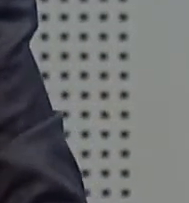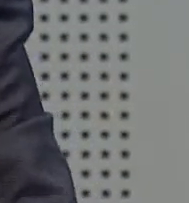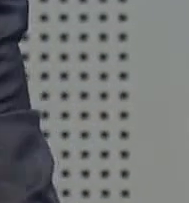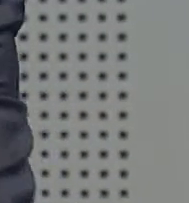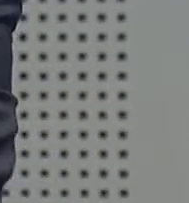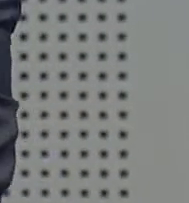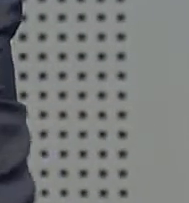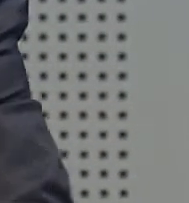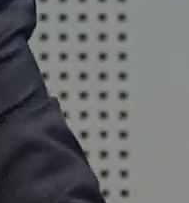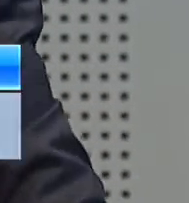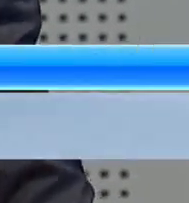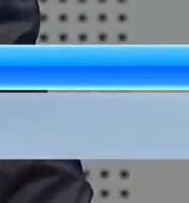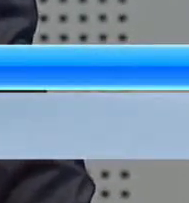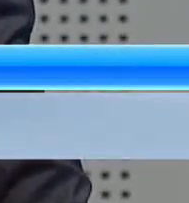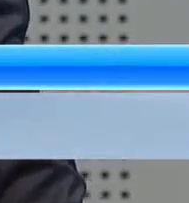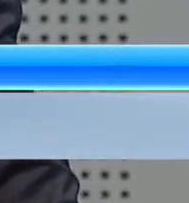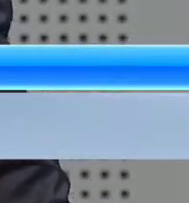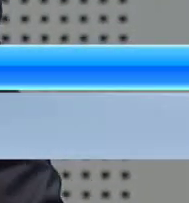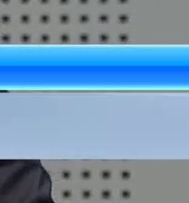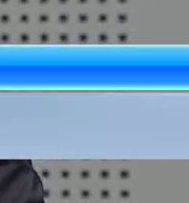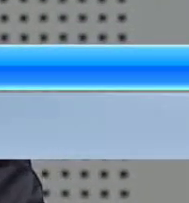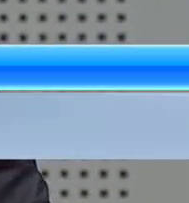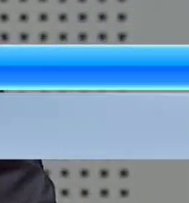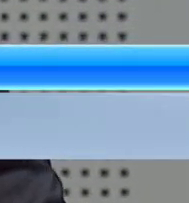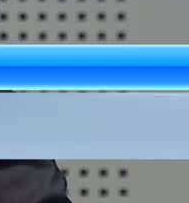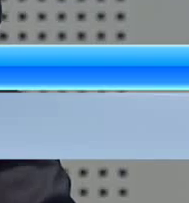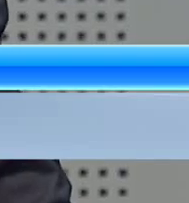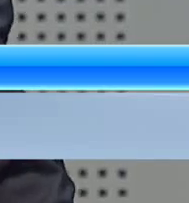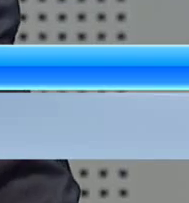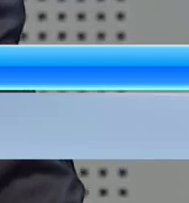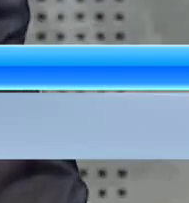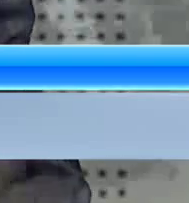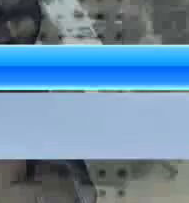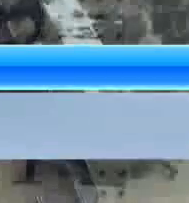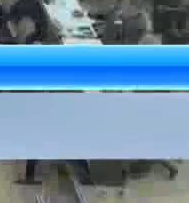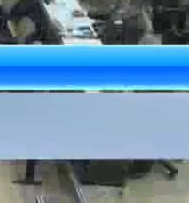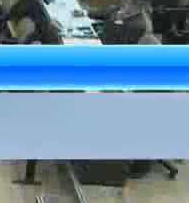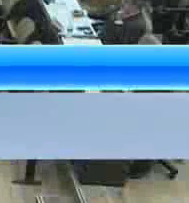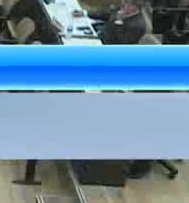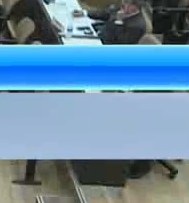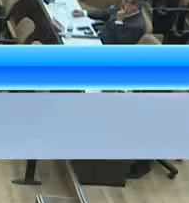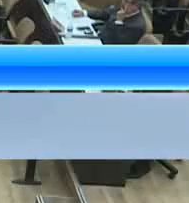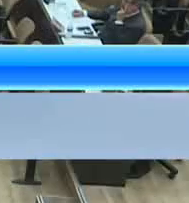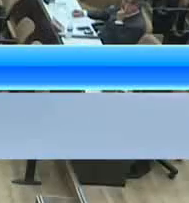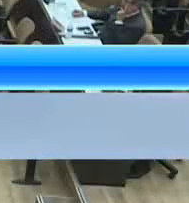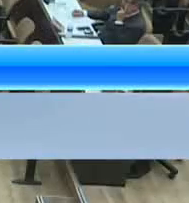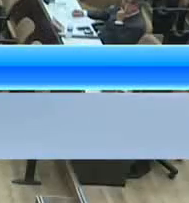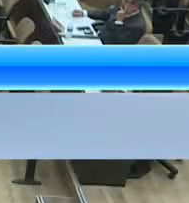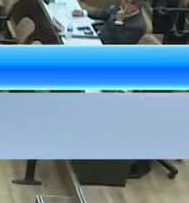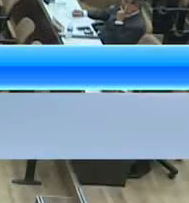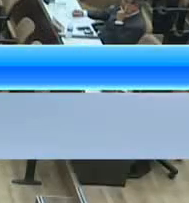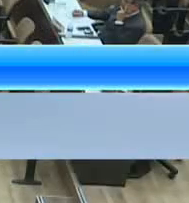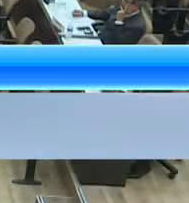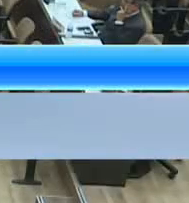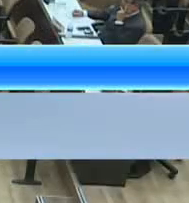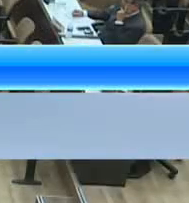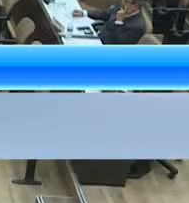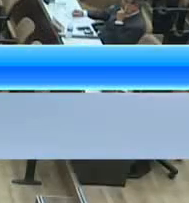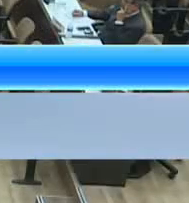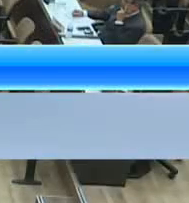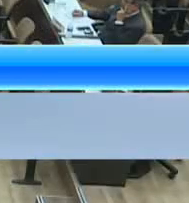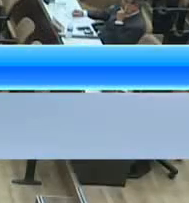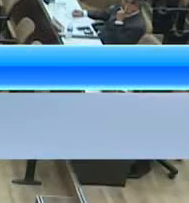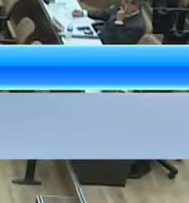excelentísimos jefes de Estado y de Gobierno, distinguidos delegados, señores y señoras. Quisiera empezar